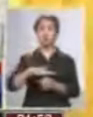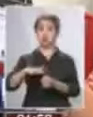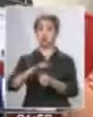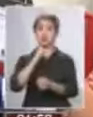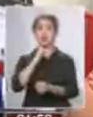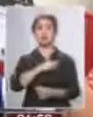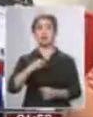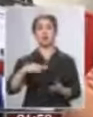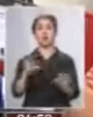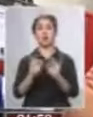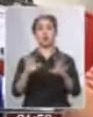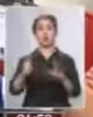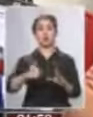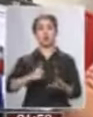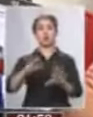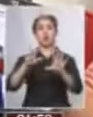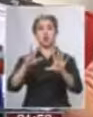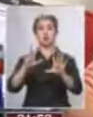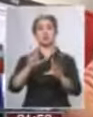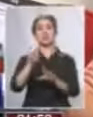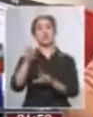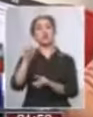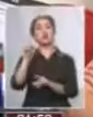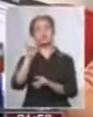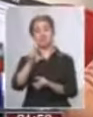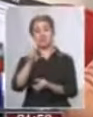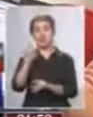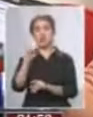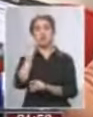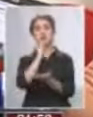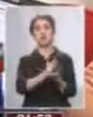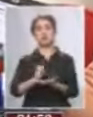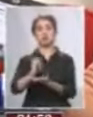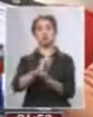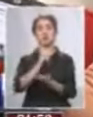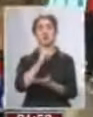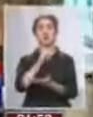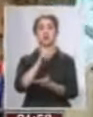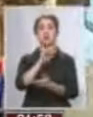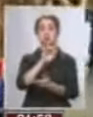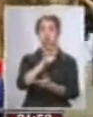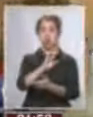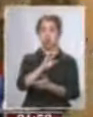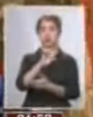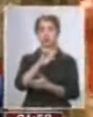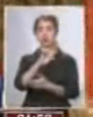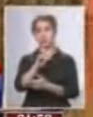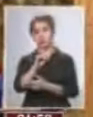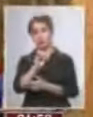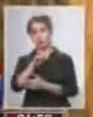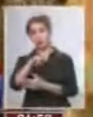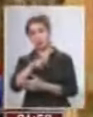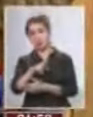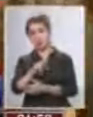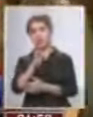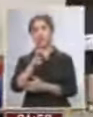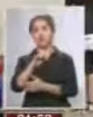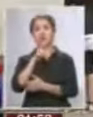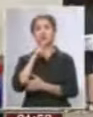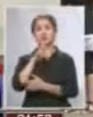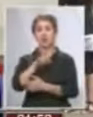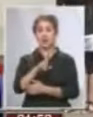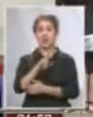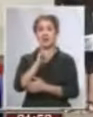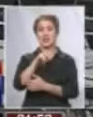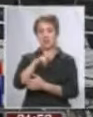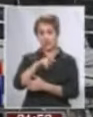el Mineduc, cumplen 8 de las 71 instituciones. Entre ellas estarían el Duoc, el Seduc, el ENAP, el Fontanar y el INAF.